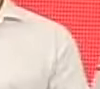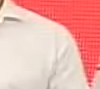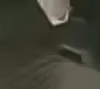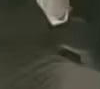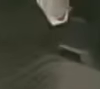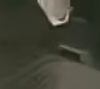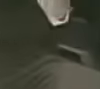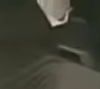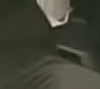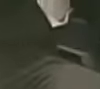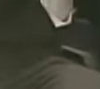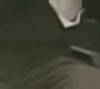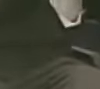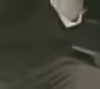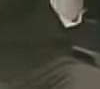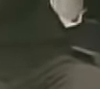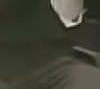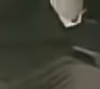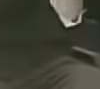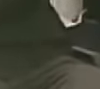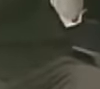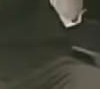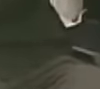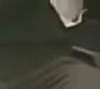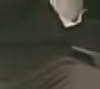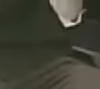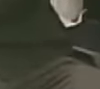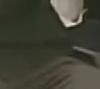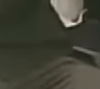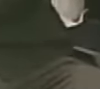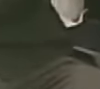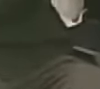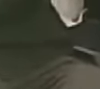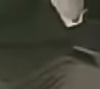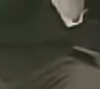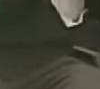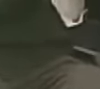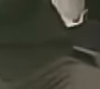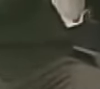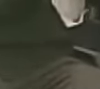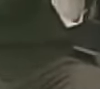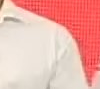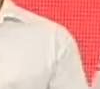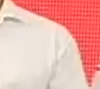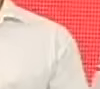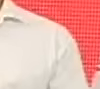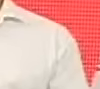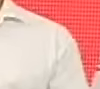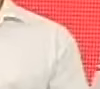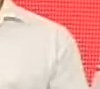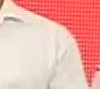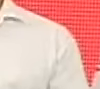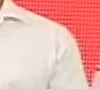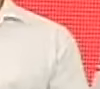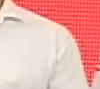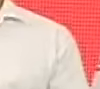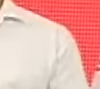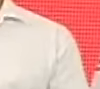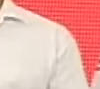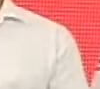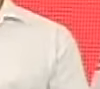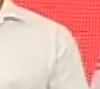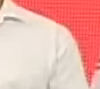de delegación, la embajadora Scarlett Romero Cantarero, a todos y todas.